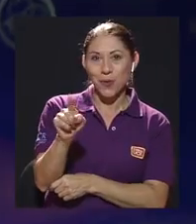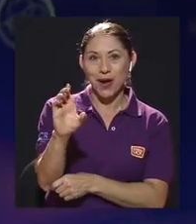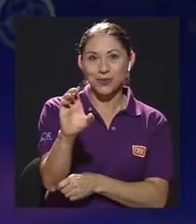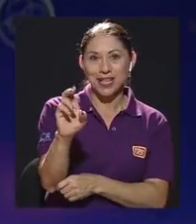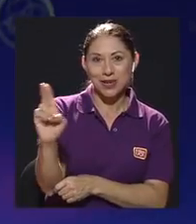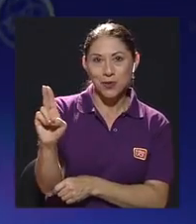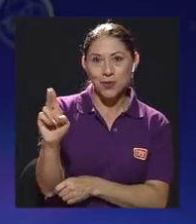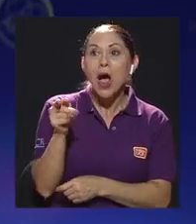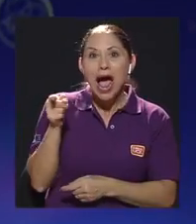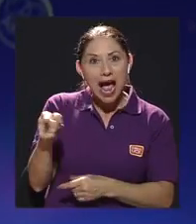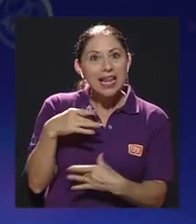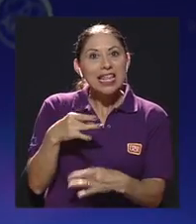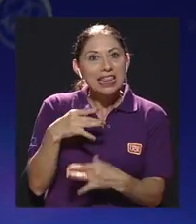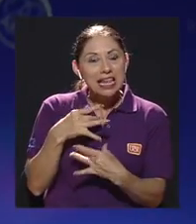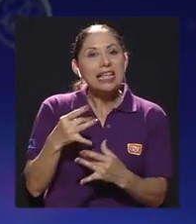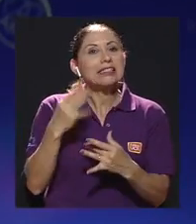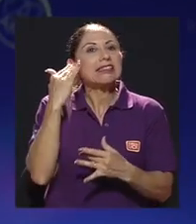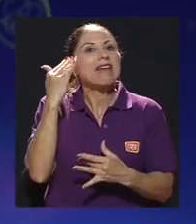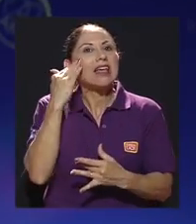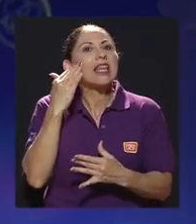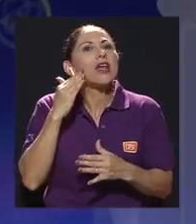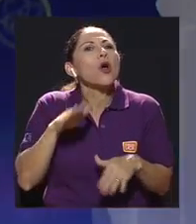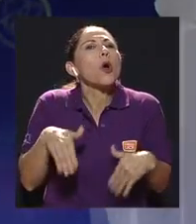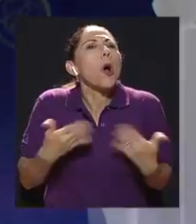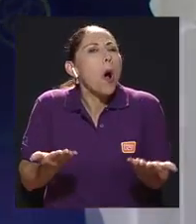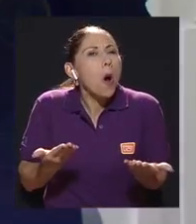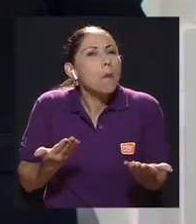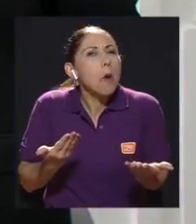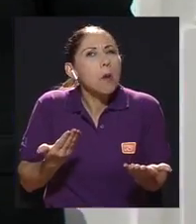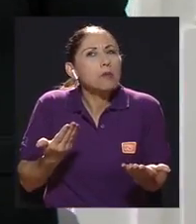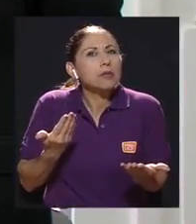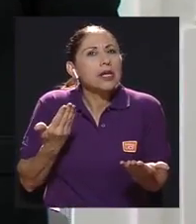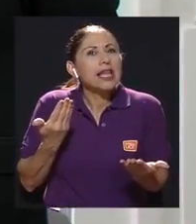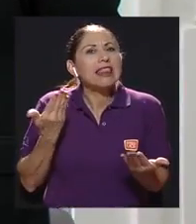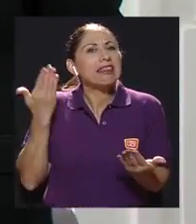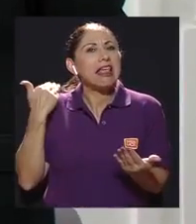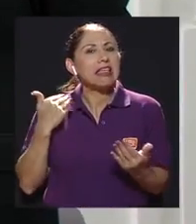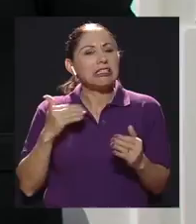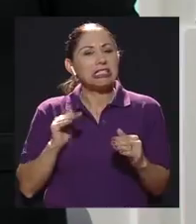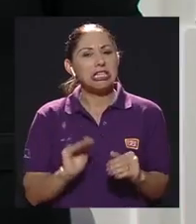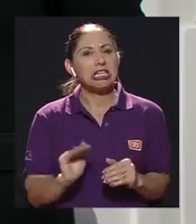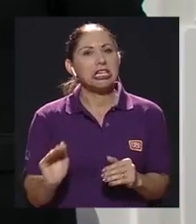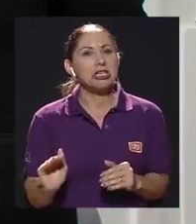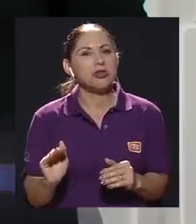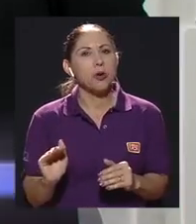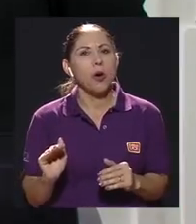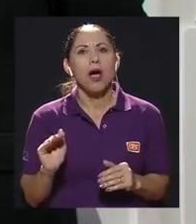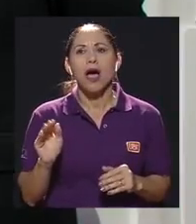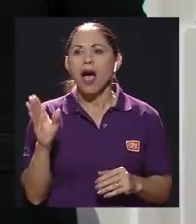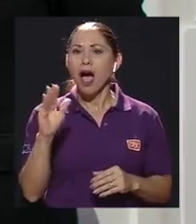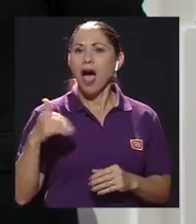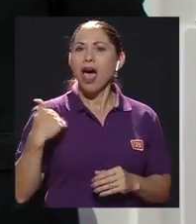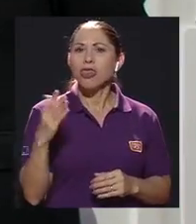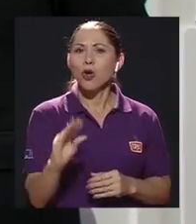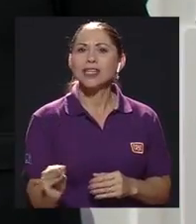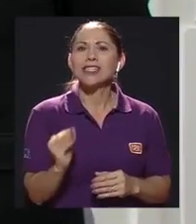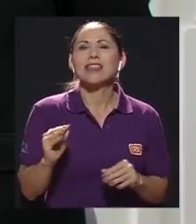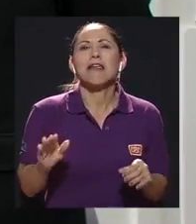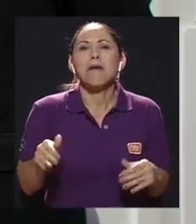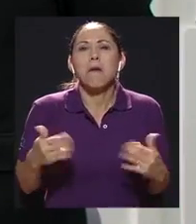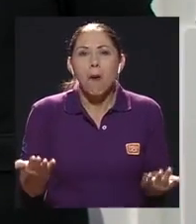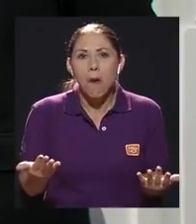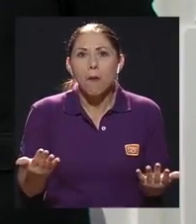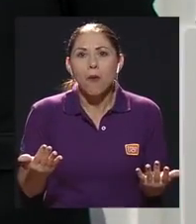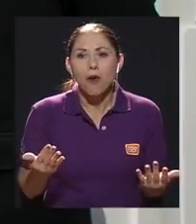interesa todavía saber más cómo de chiquillo, cómo hace de adolescente y cómo llega hasta donde está don Constantino,